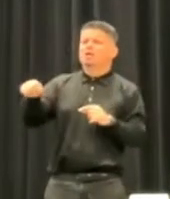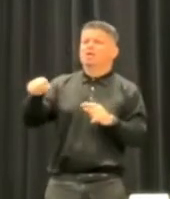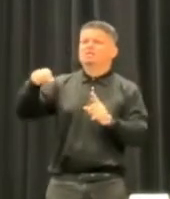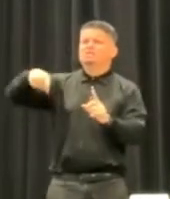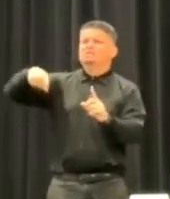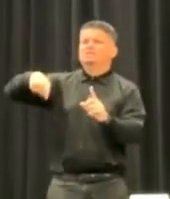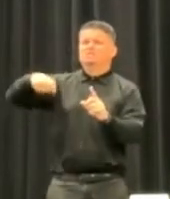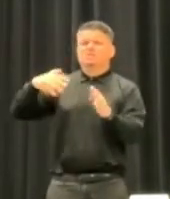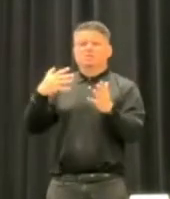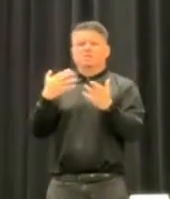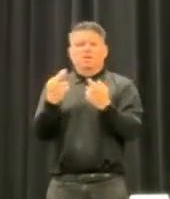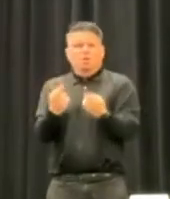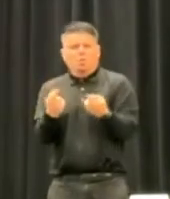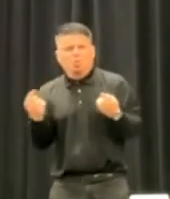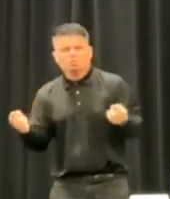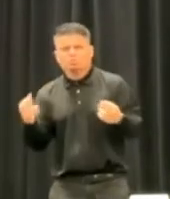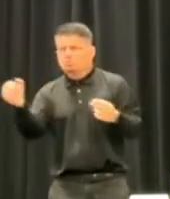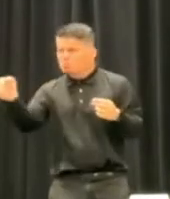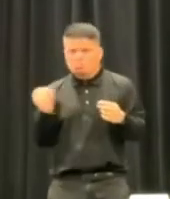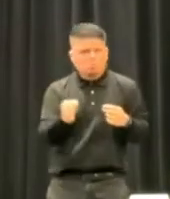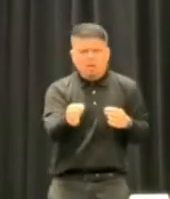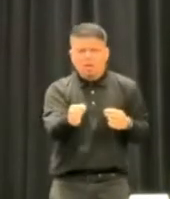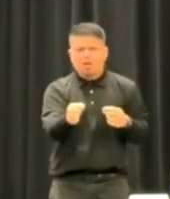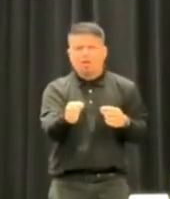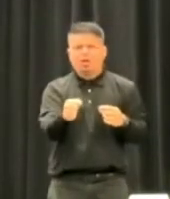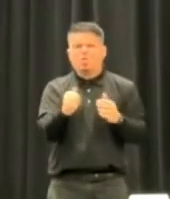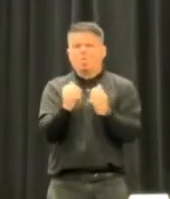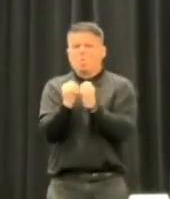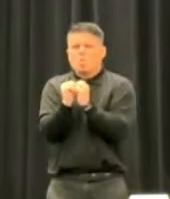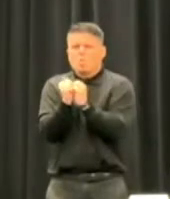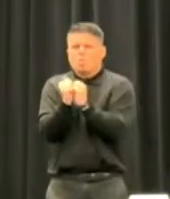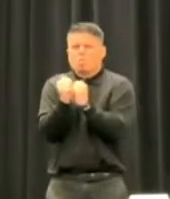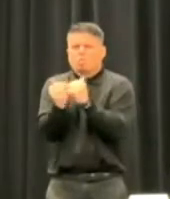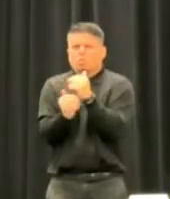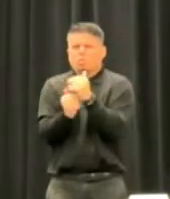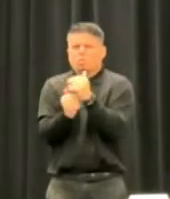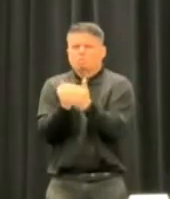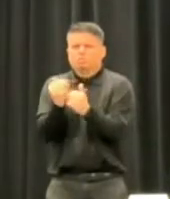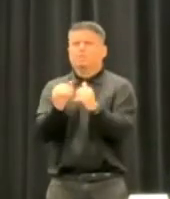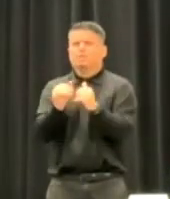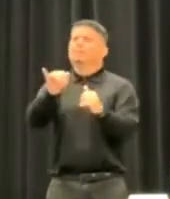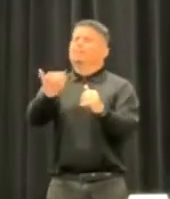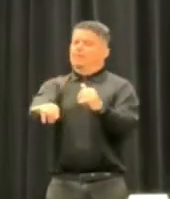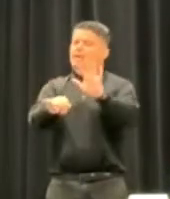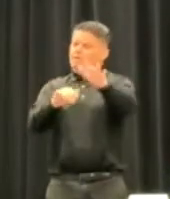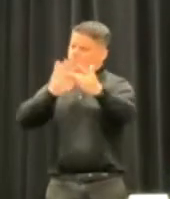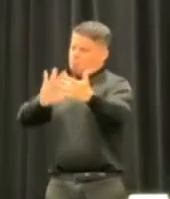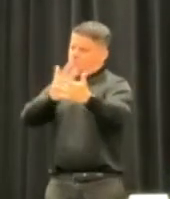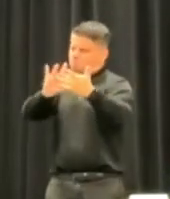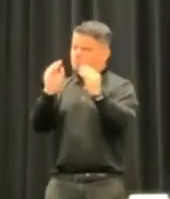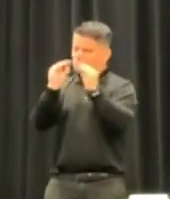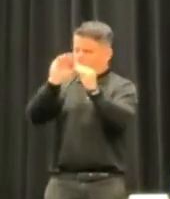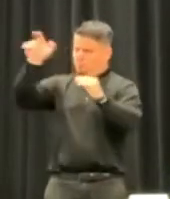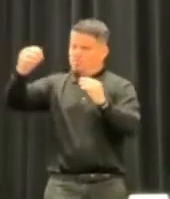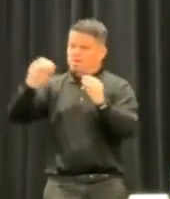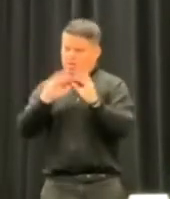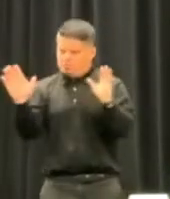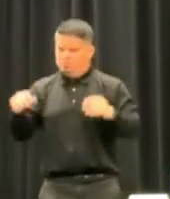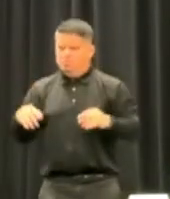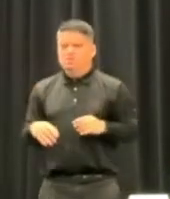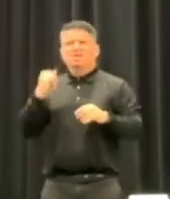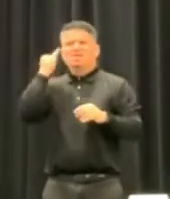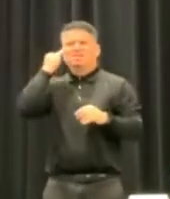hablar verdad hacer el proceso encaminar el proceso como un gp para poder llenar esas plazas si se necesita contratar